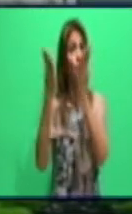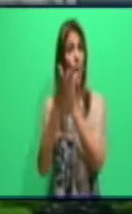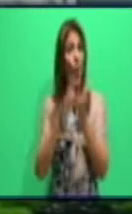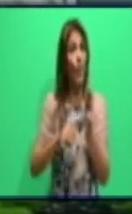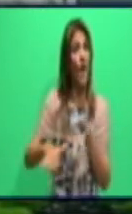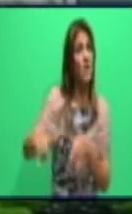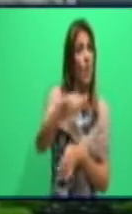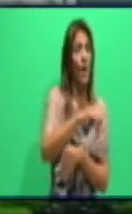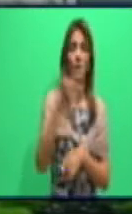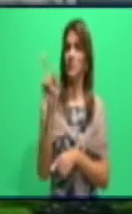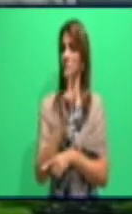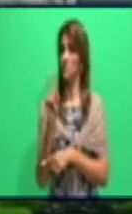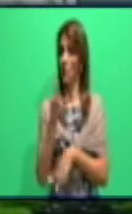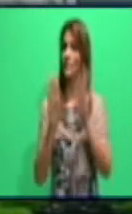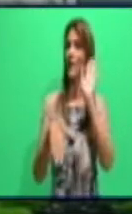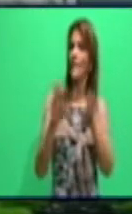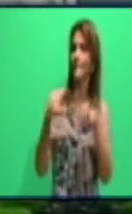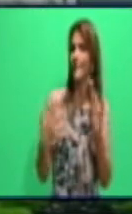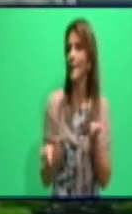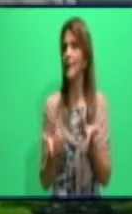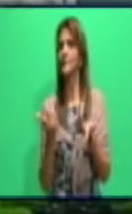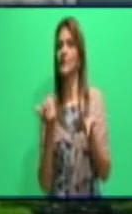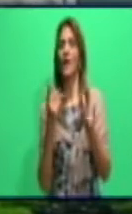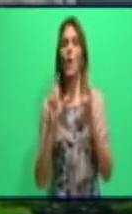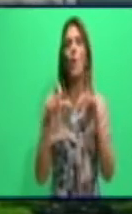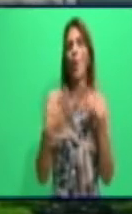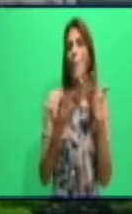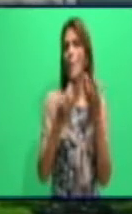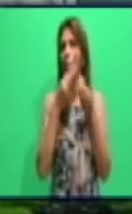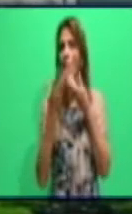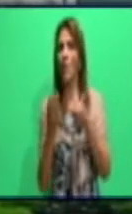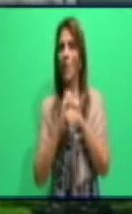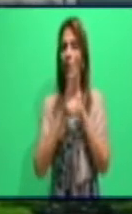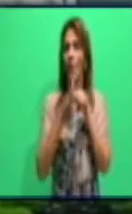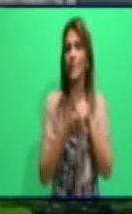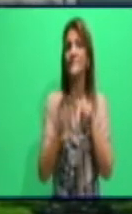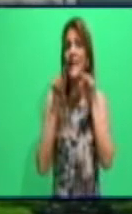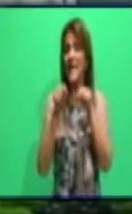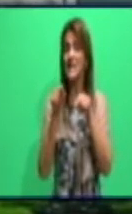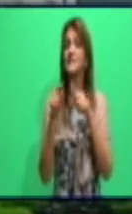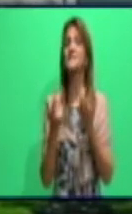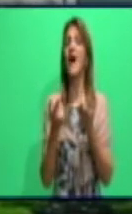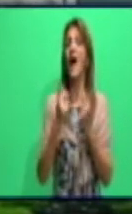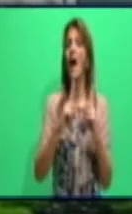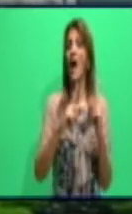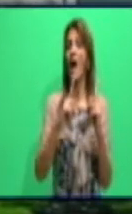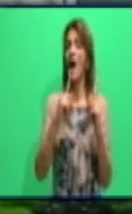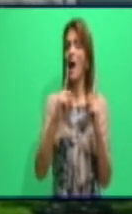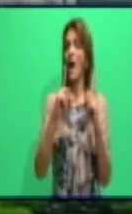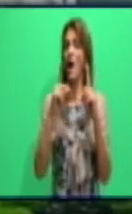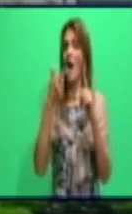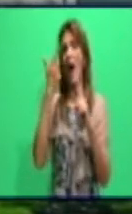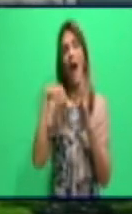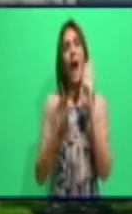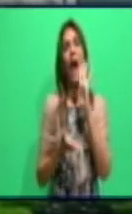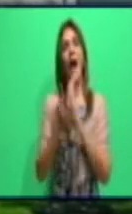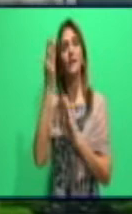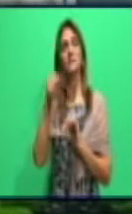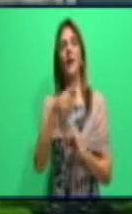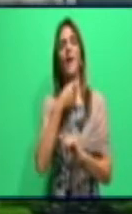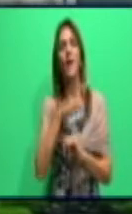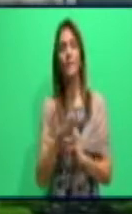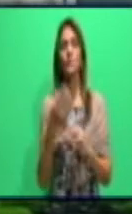alta epidemiológica se la da a través de un documento por escrito el médico de la